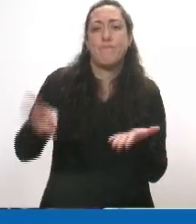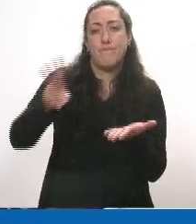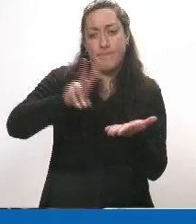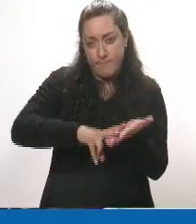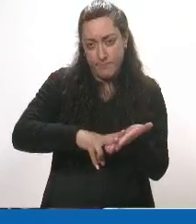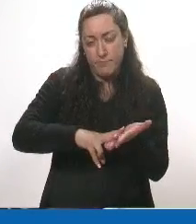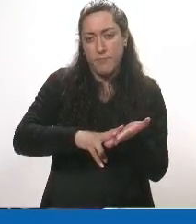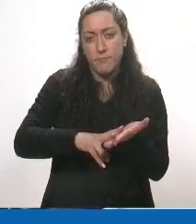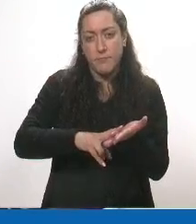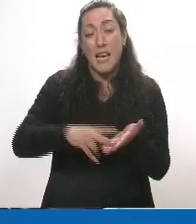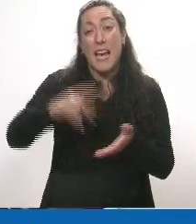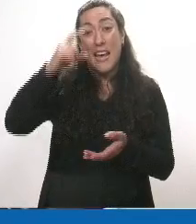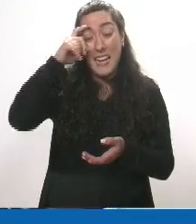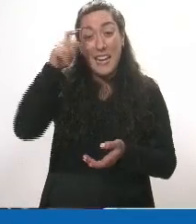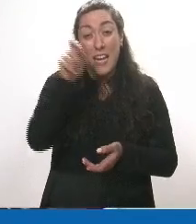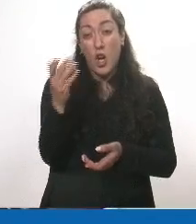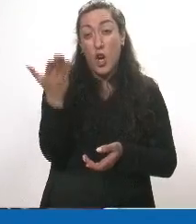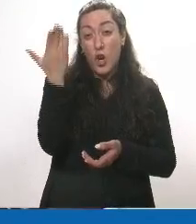y acordado en enero.